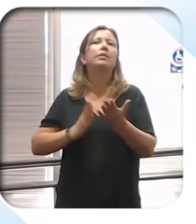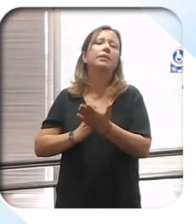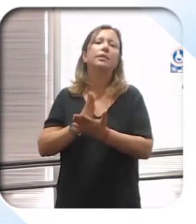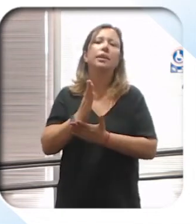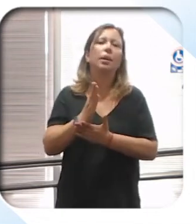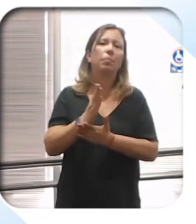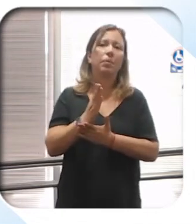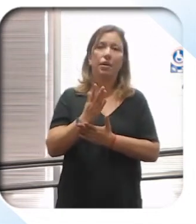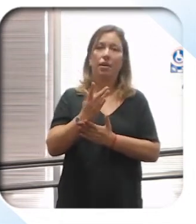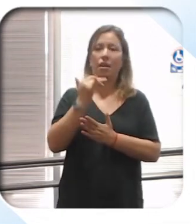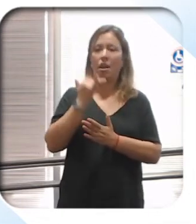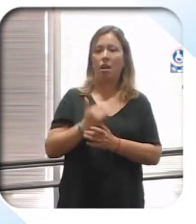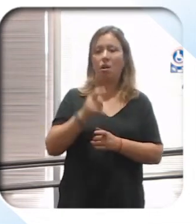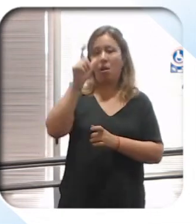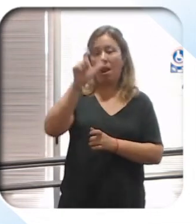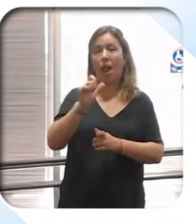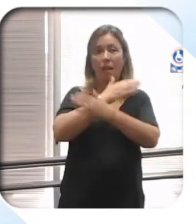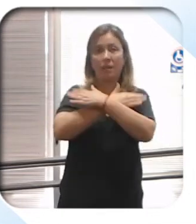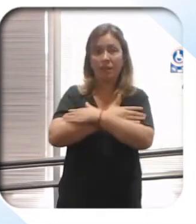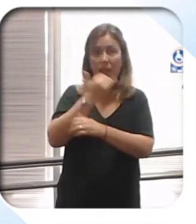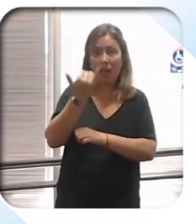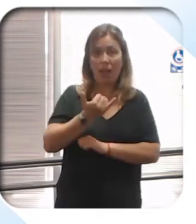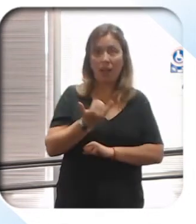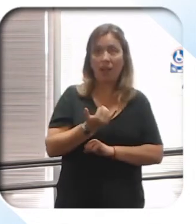en un trastorno del espectro autista,